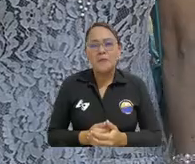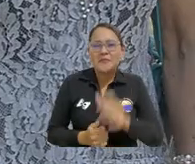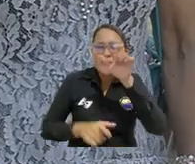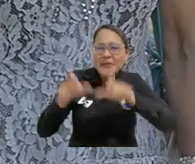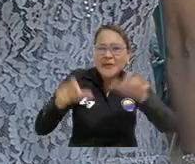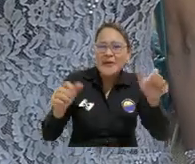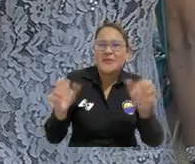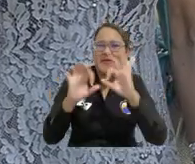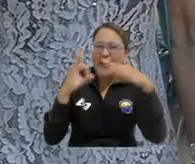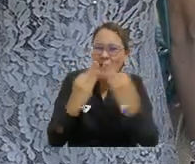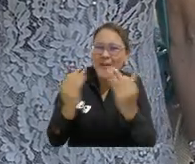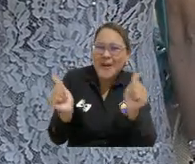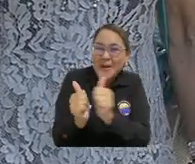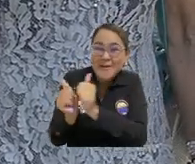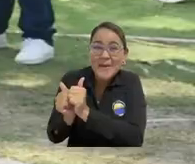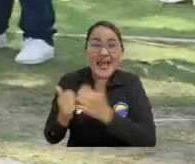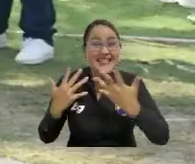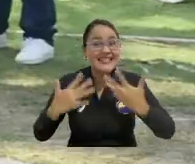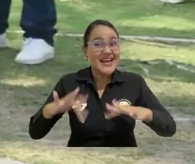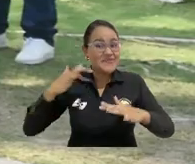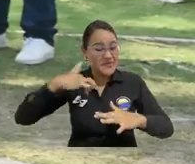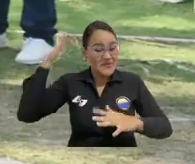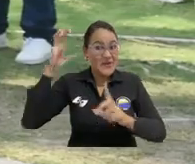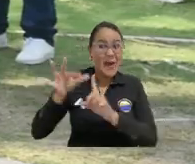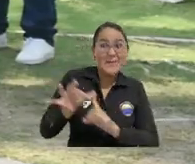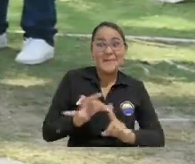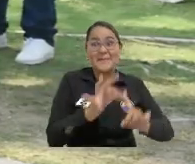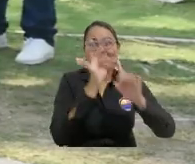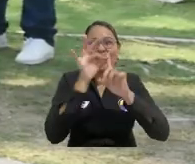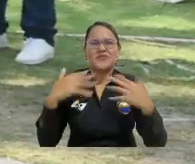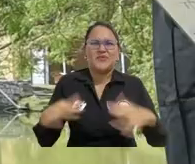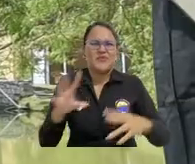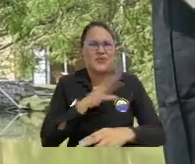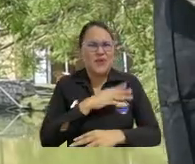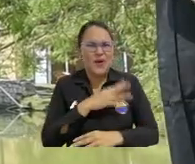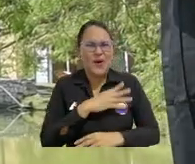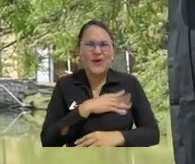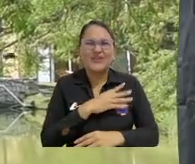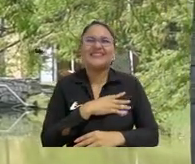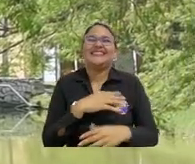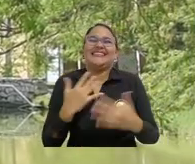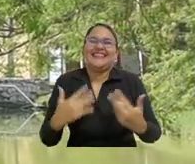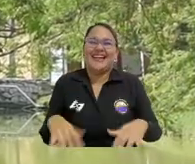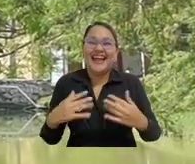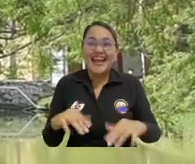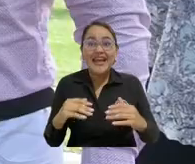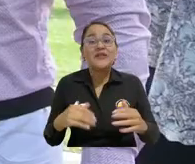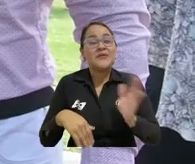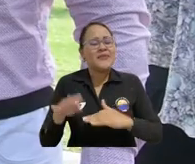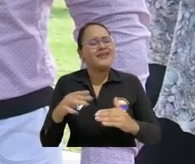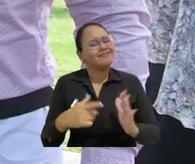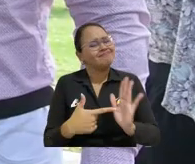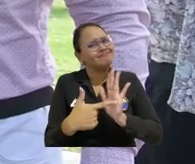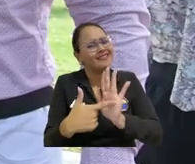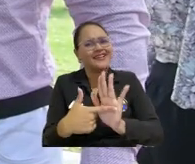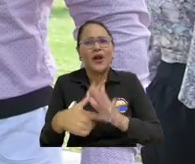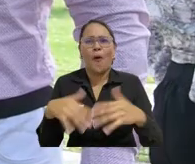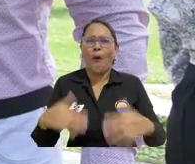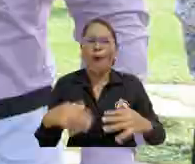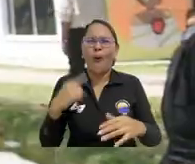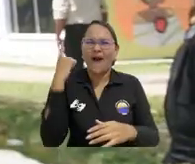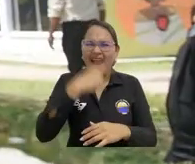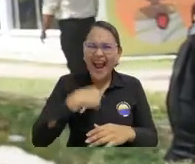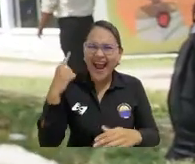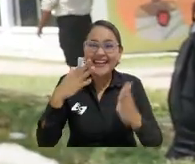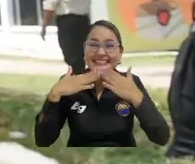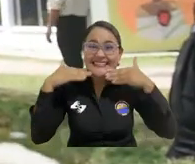En compañía de sus familiares, los nuevos profesionales especializados celebran este importante logro académico. El orgullo y regocijo se